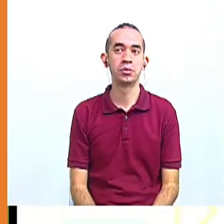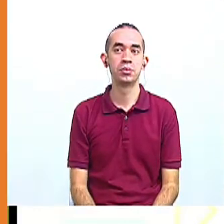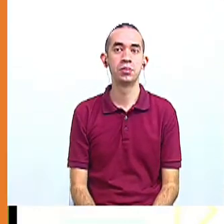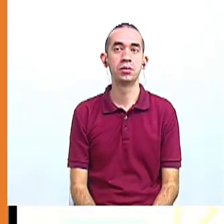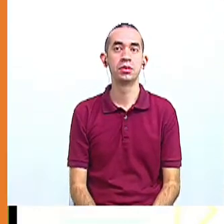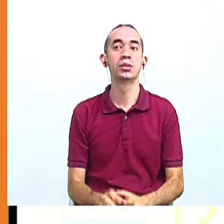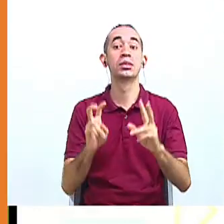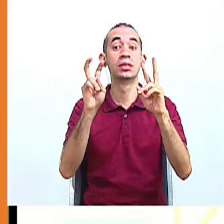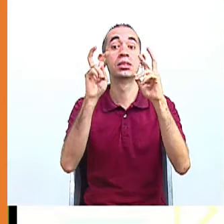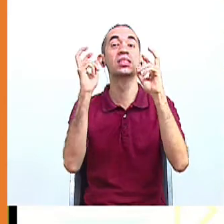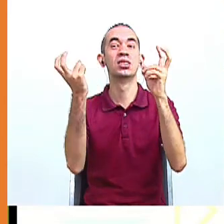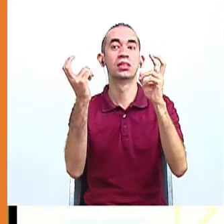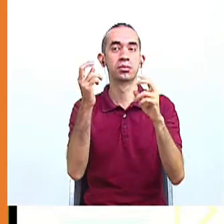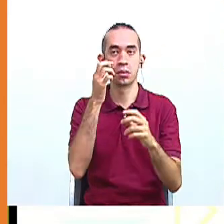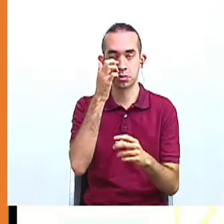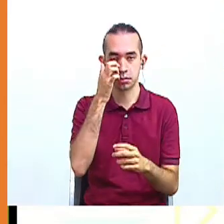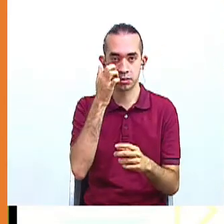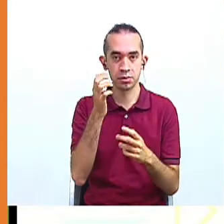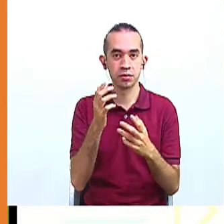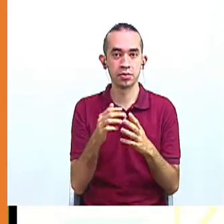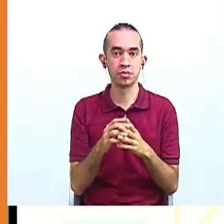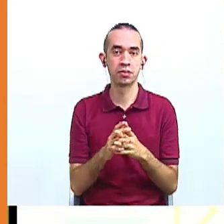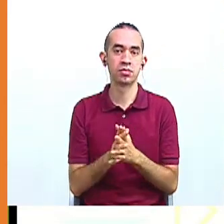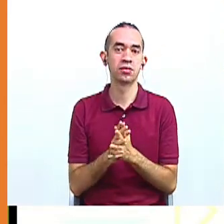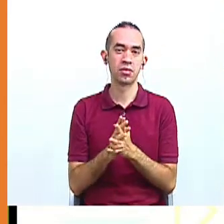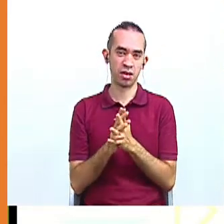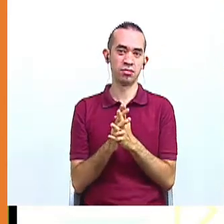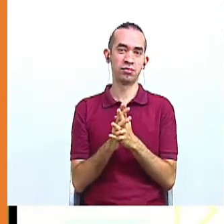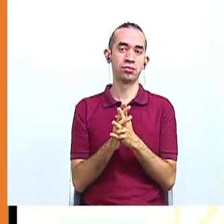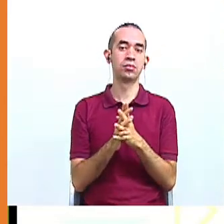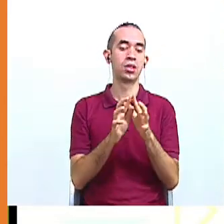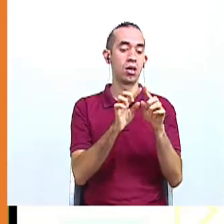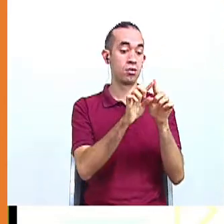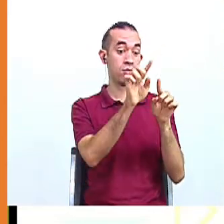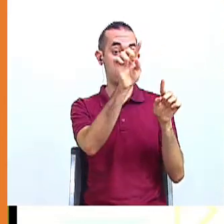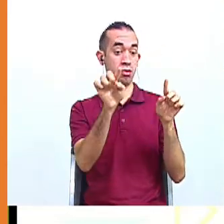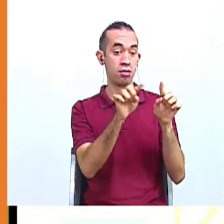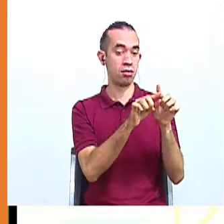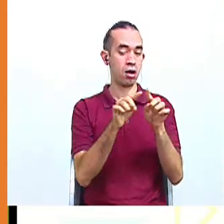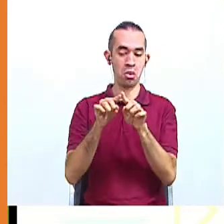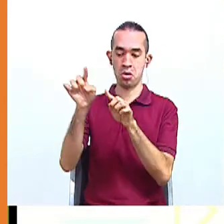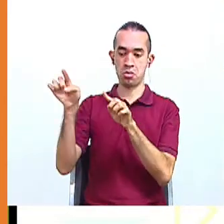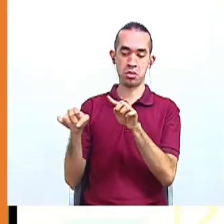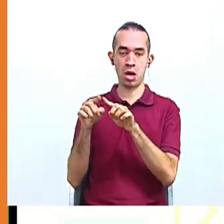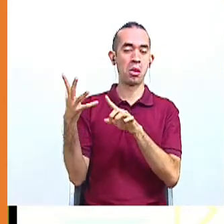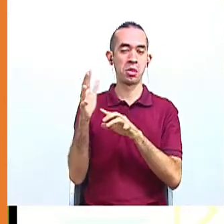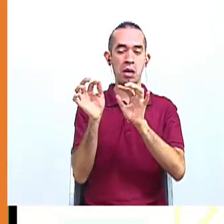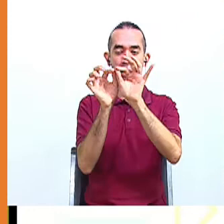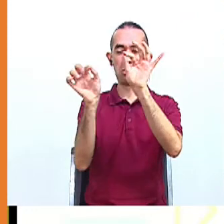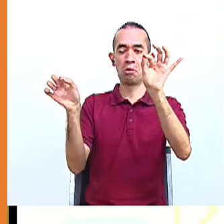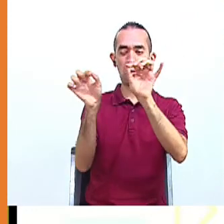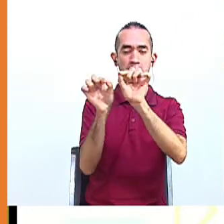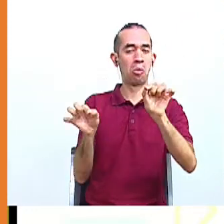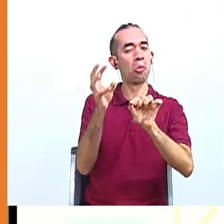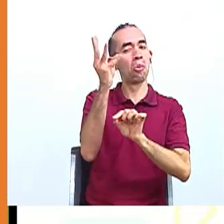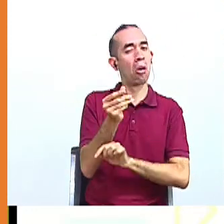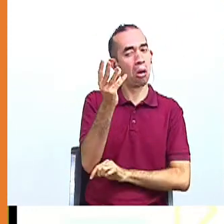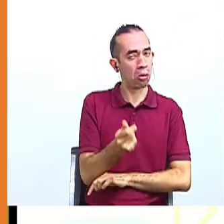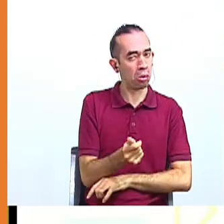El tema del día de hoy lo he llamado calculando unas tales distancias en